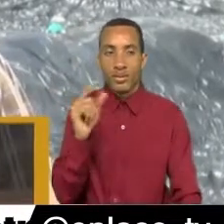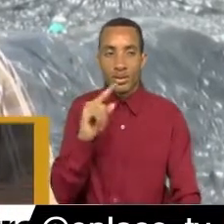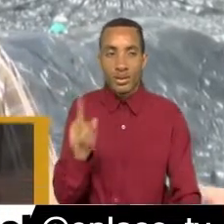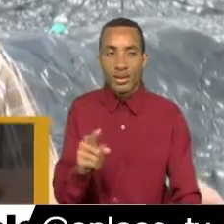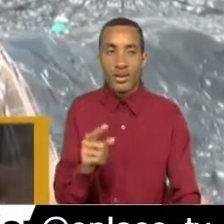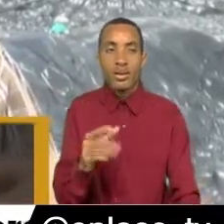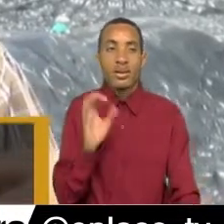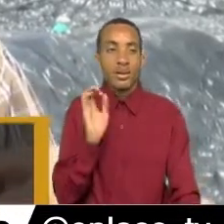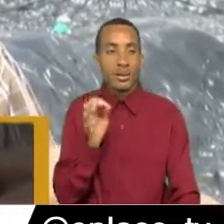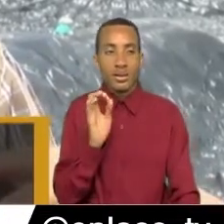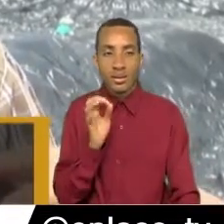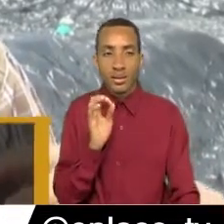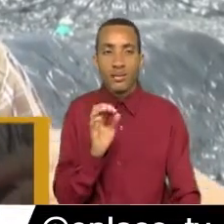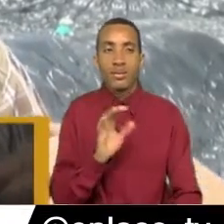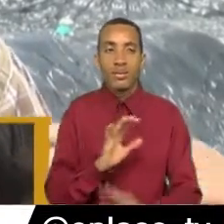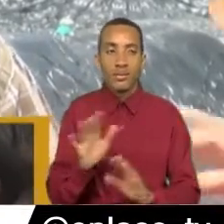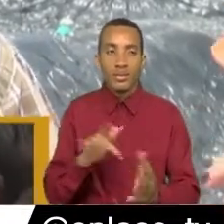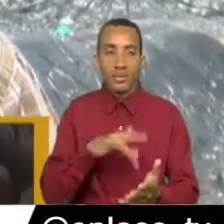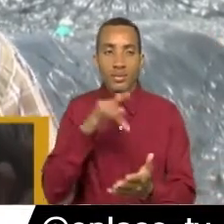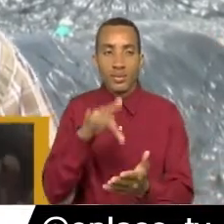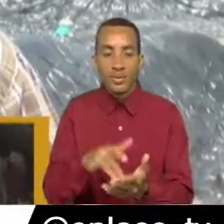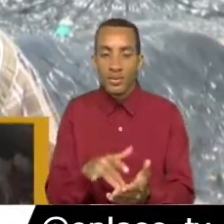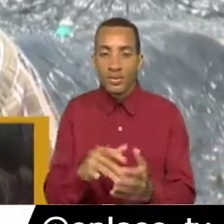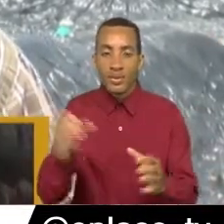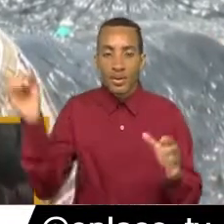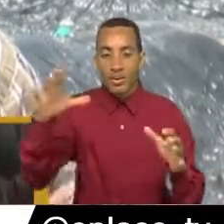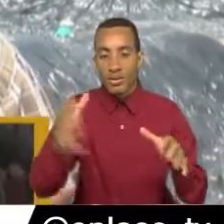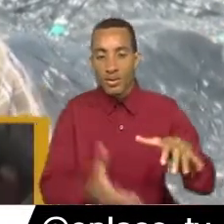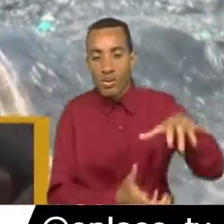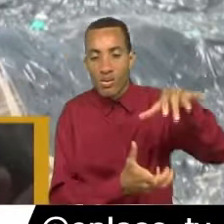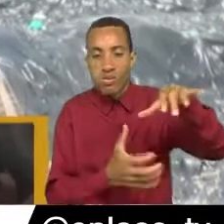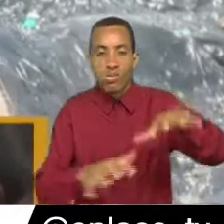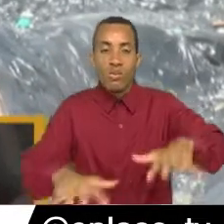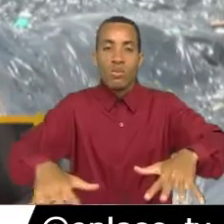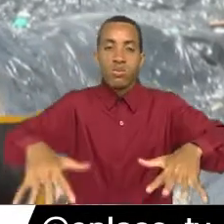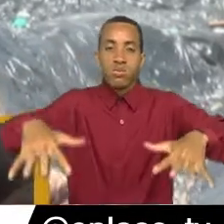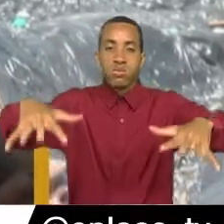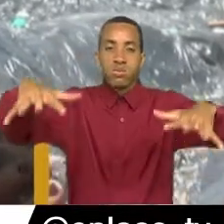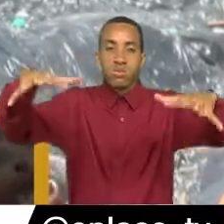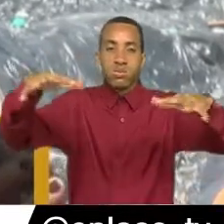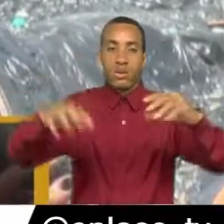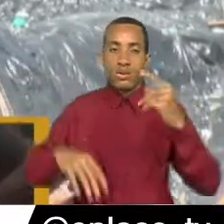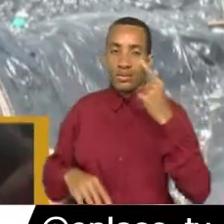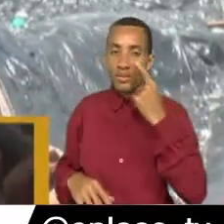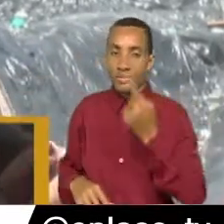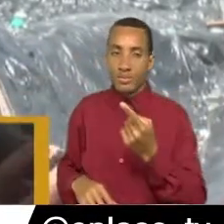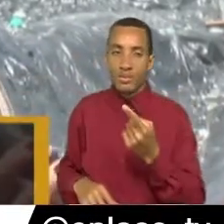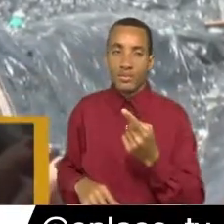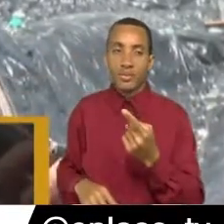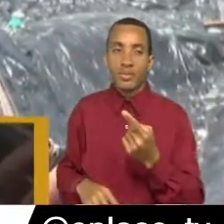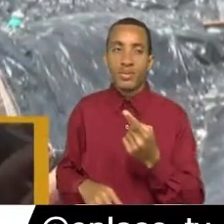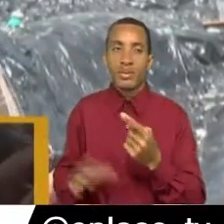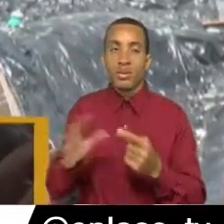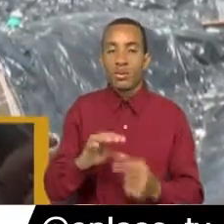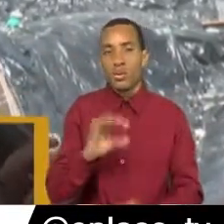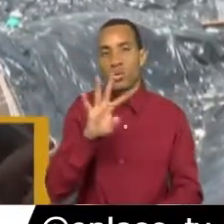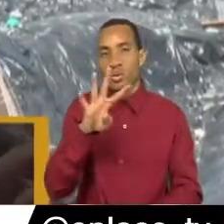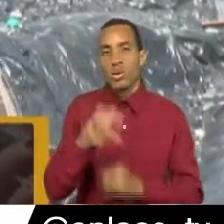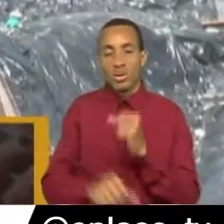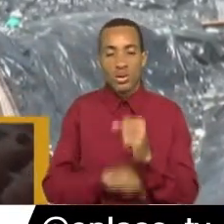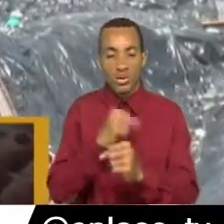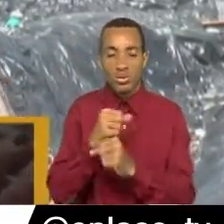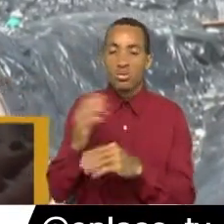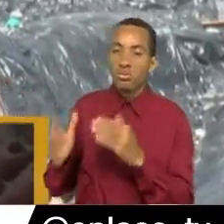venido realizando al relleno sanitario. El relleno sanitario vemos que está funcionando hace aproximadamente 4 años, lo